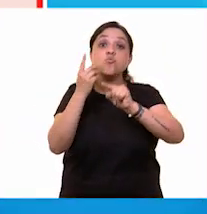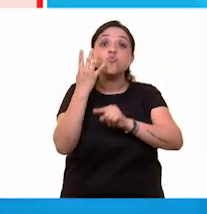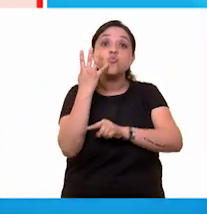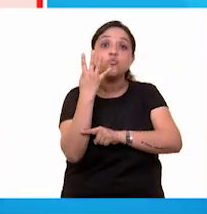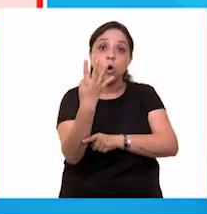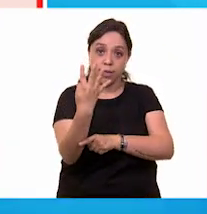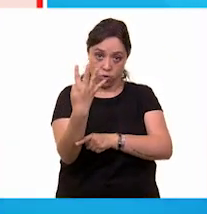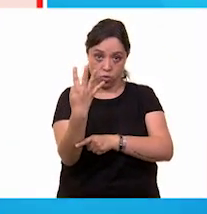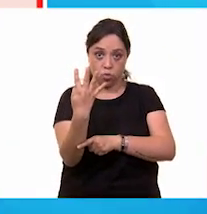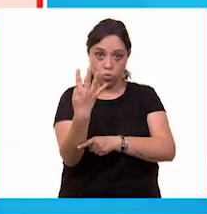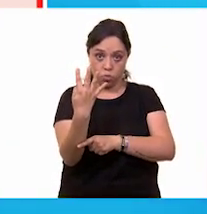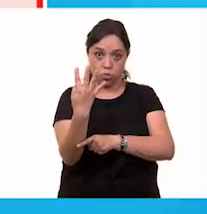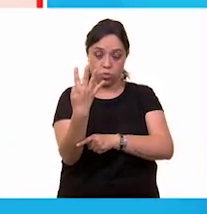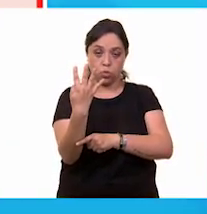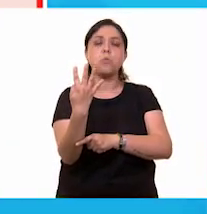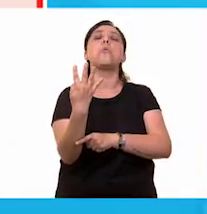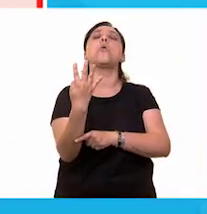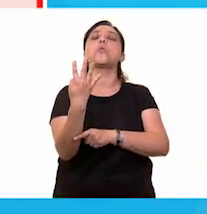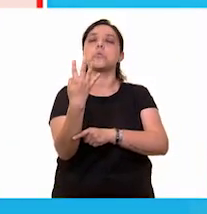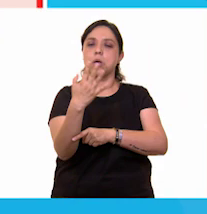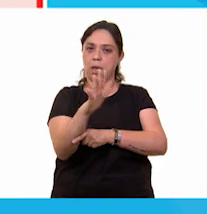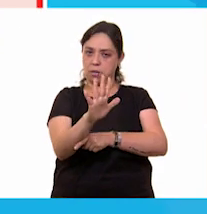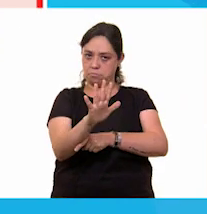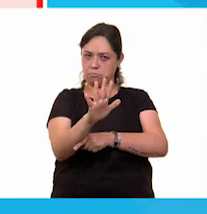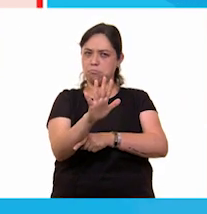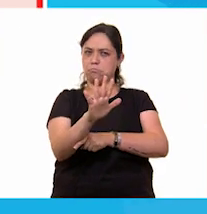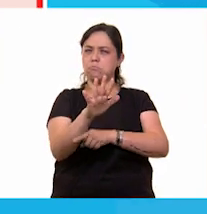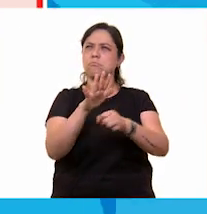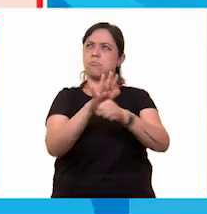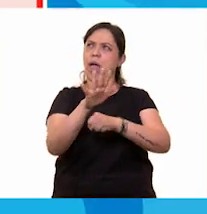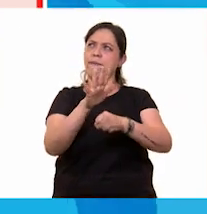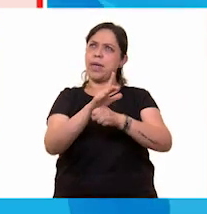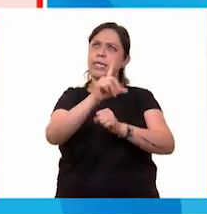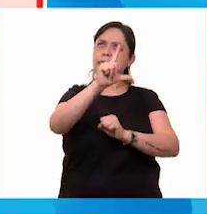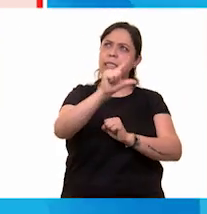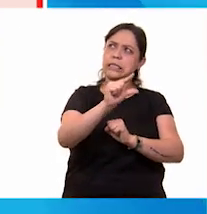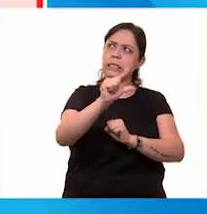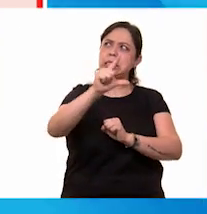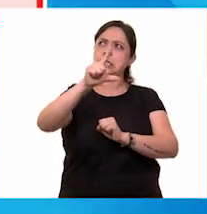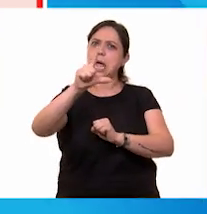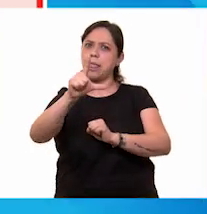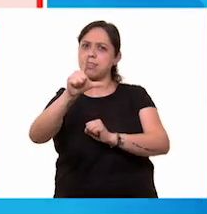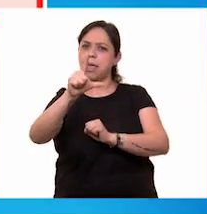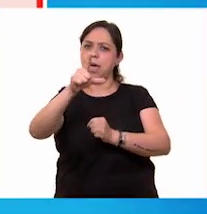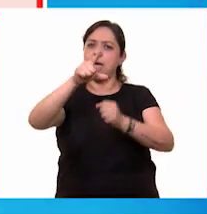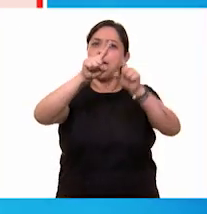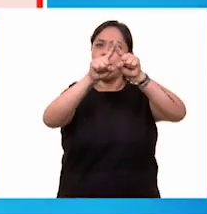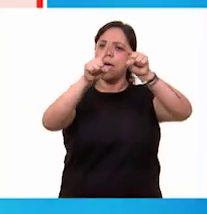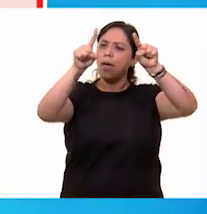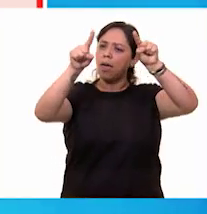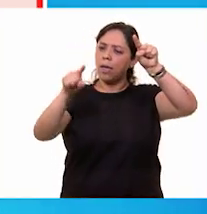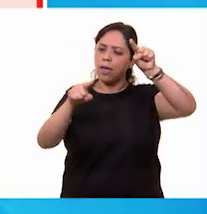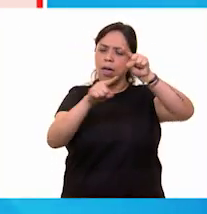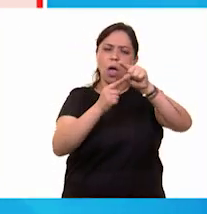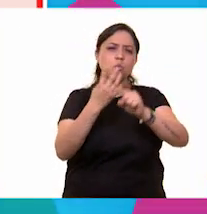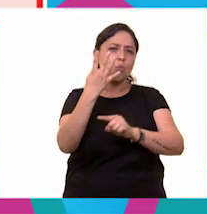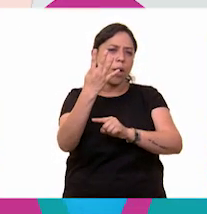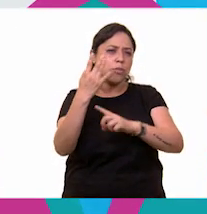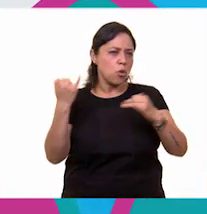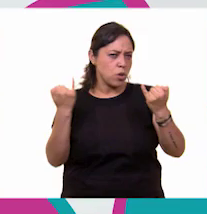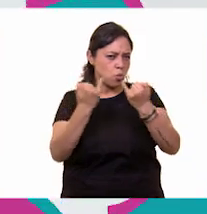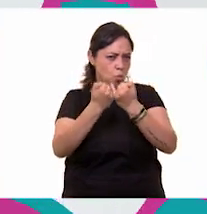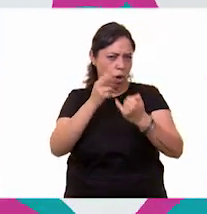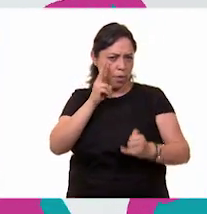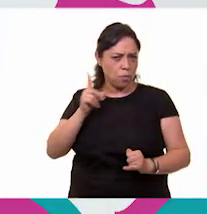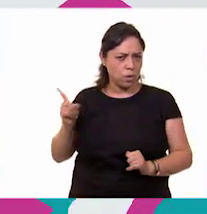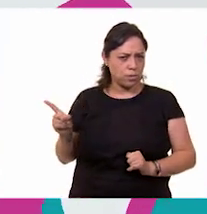y pequeñas de cuatro lados. Oye, Oscar, ¿figuras grandes y pequeñas de cuatro lados como estas que están aquí? ¿Crees